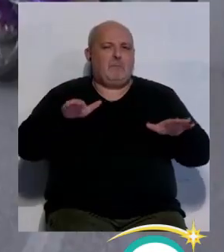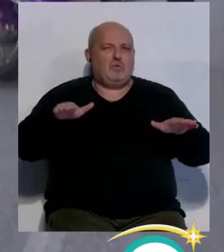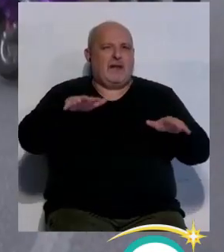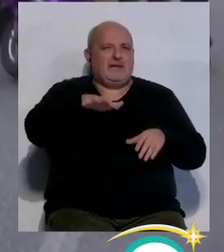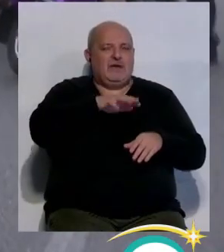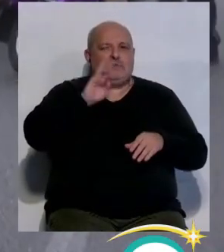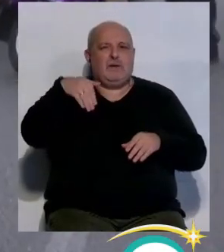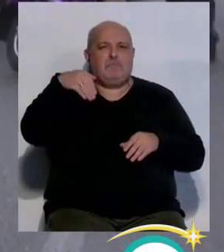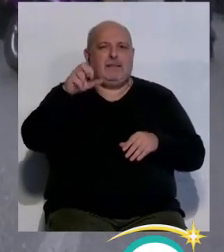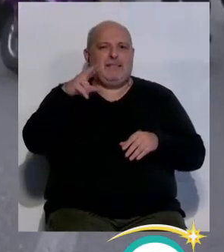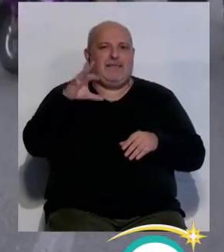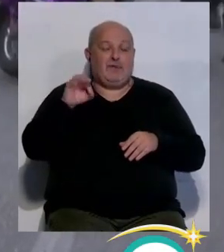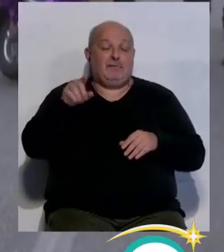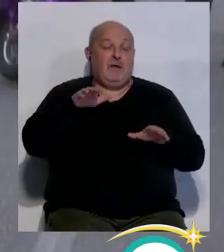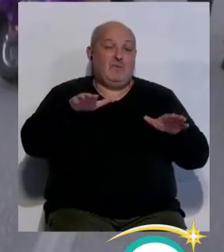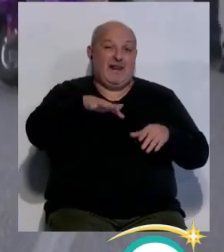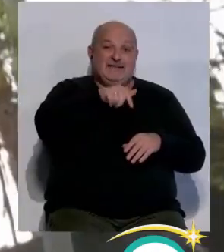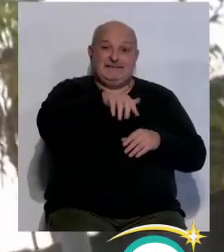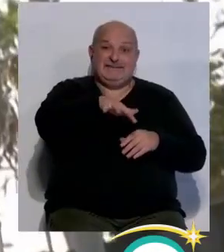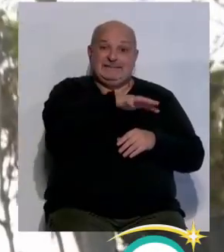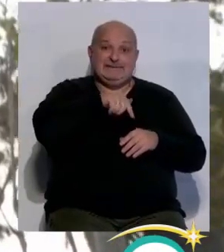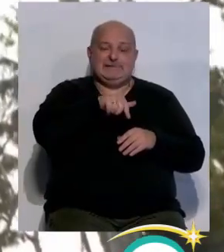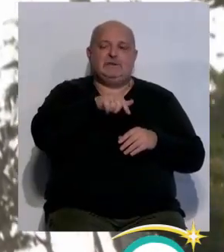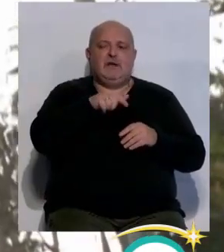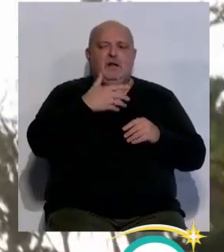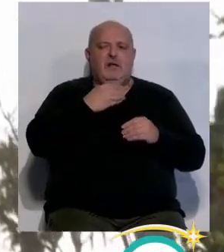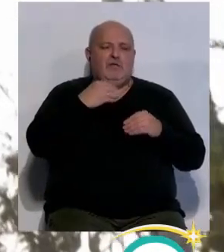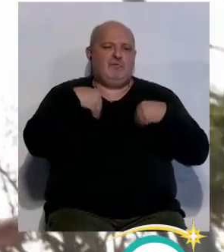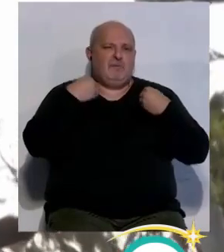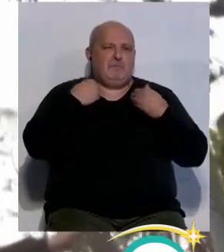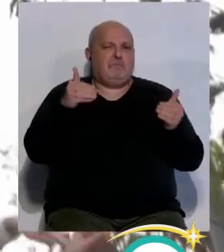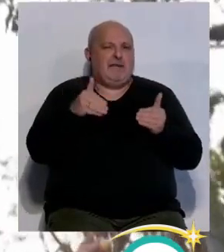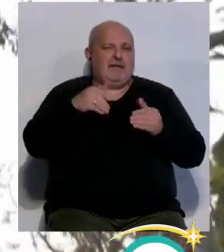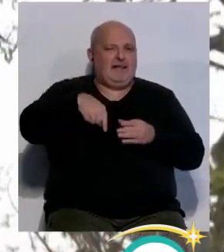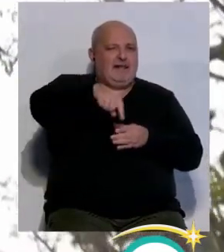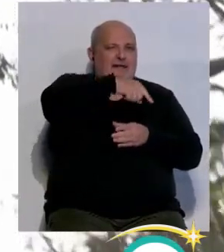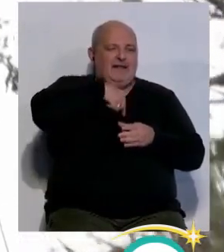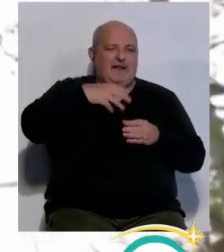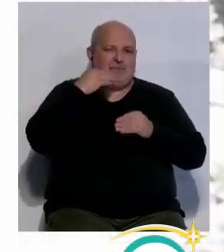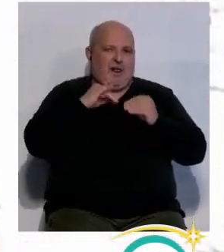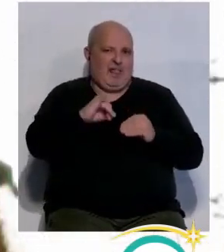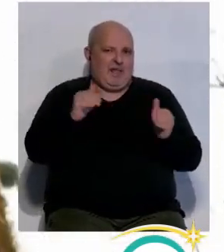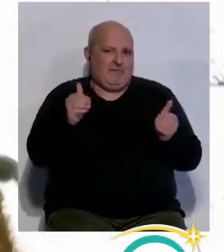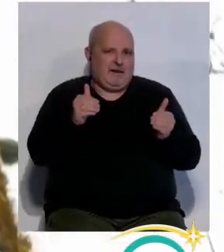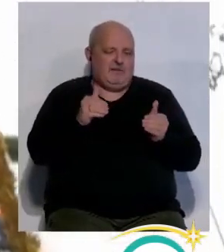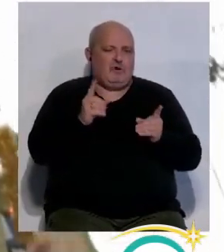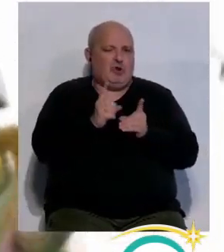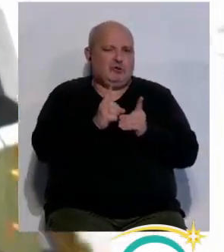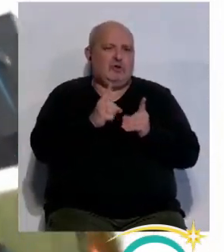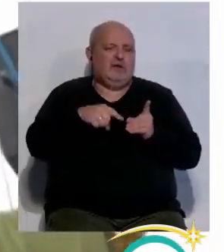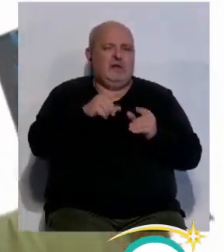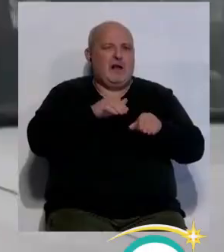en El Mentidero. En Puntales, los más pequeños disfrutaron de la presencia de los Reyes Magos, incluidas